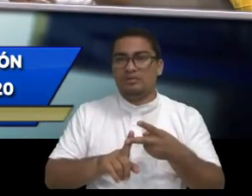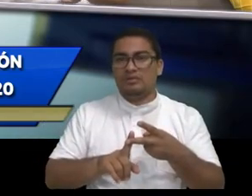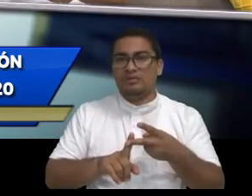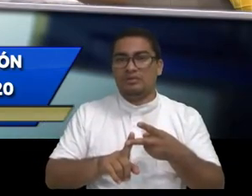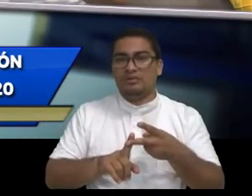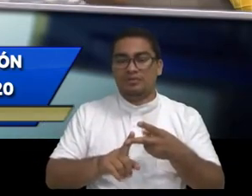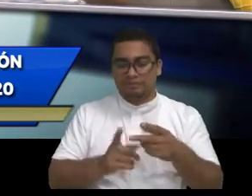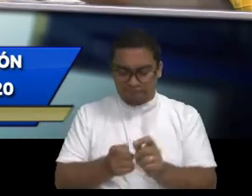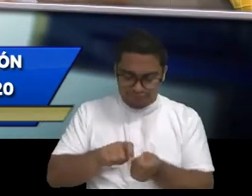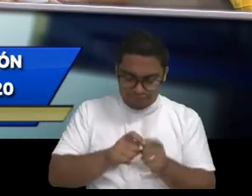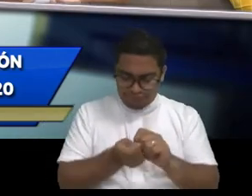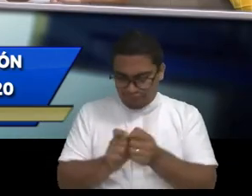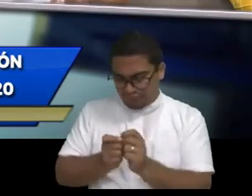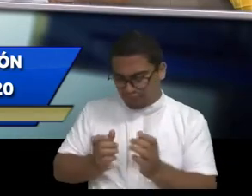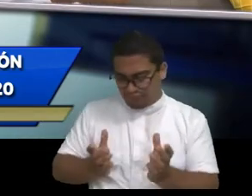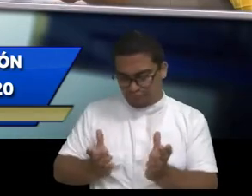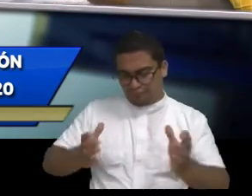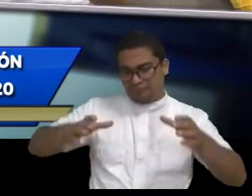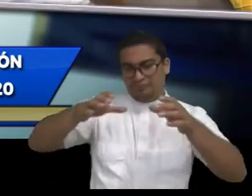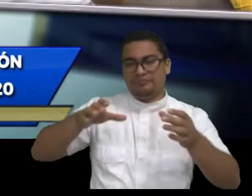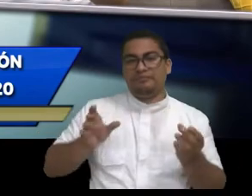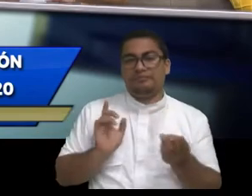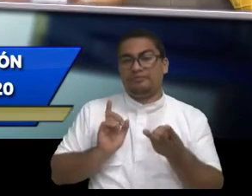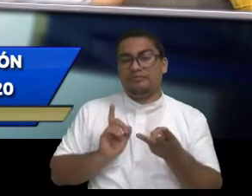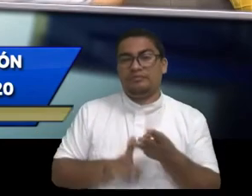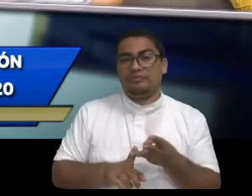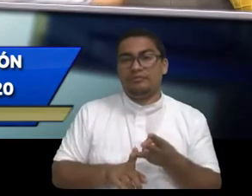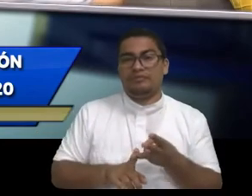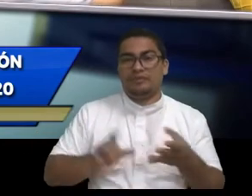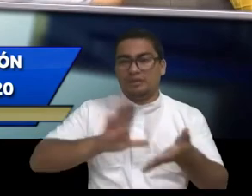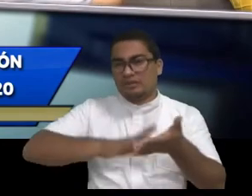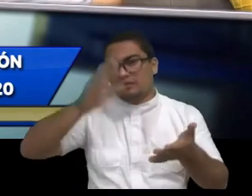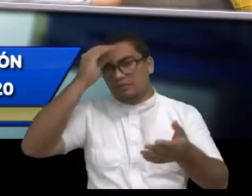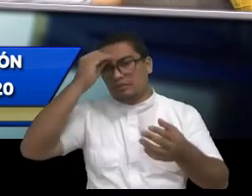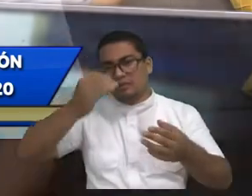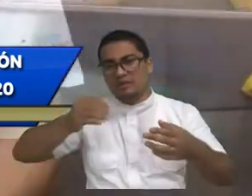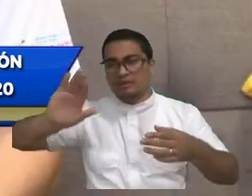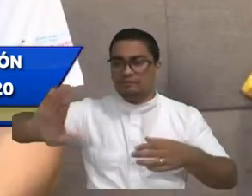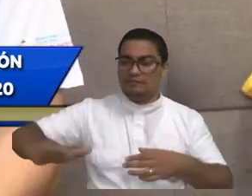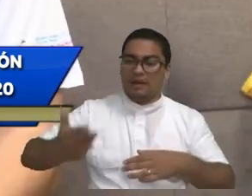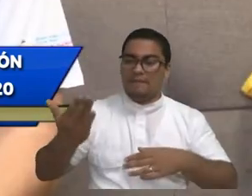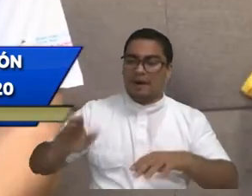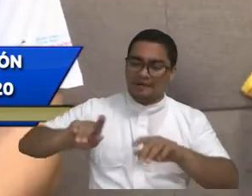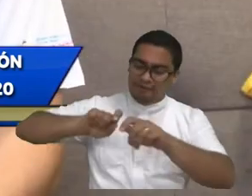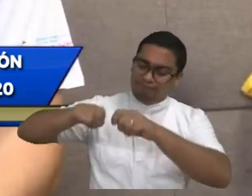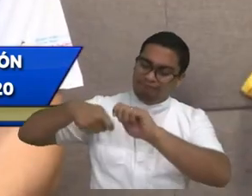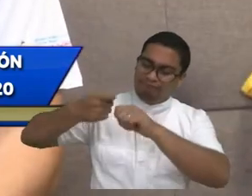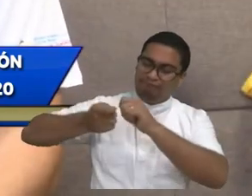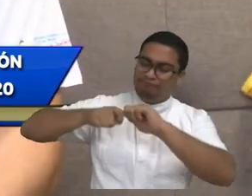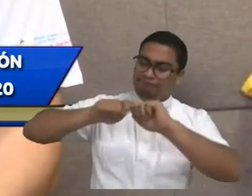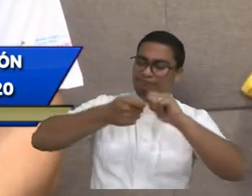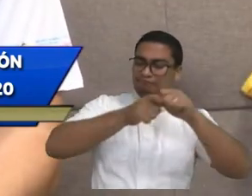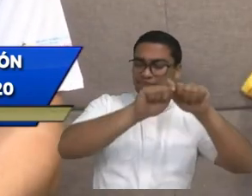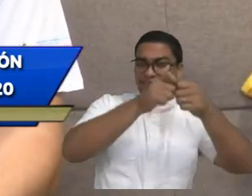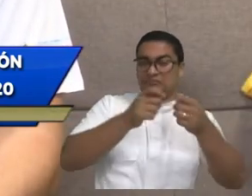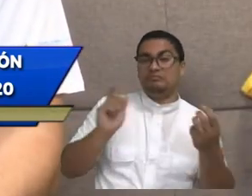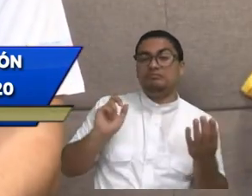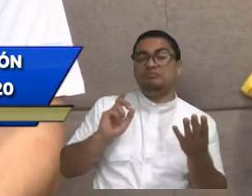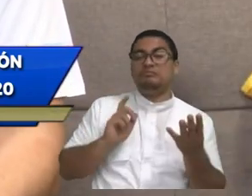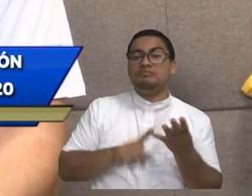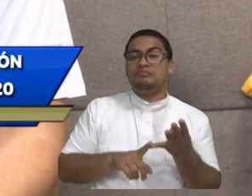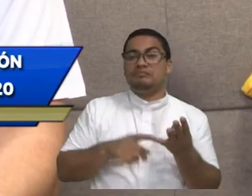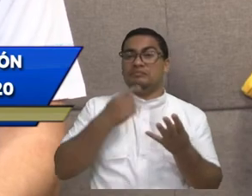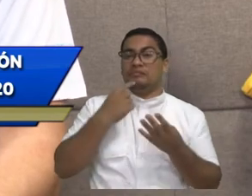de canasta prenda a través de diferentes tipos de materias primas estamos revisando y ampliando ofertas para poder